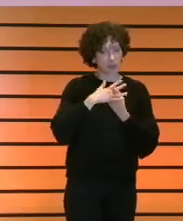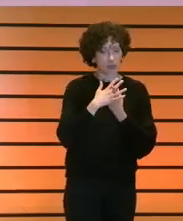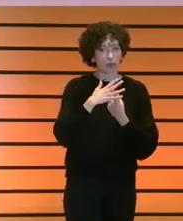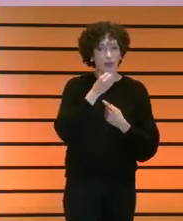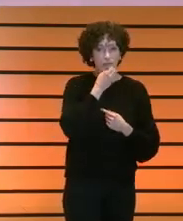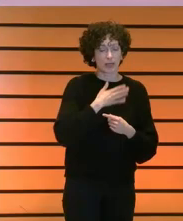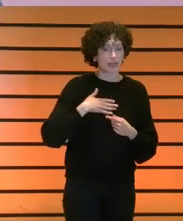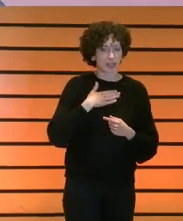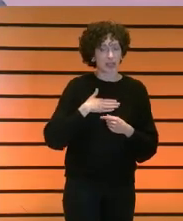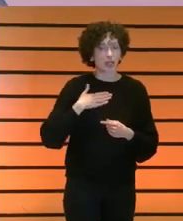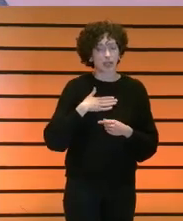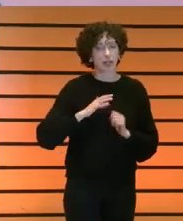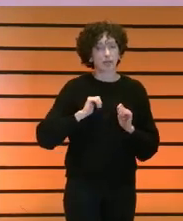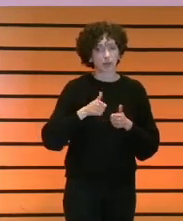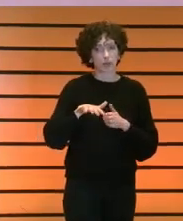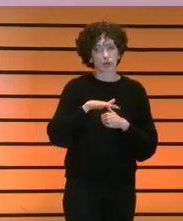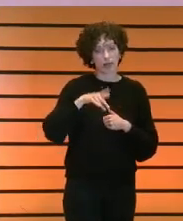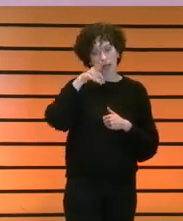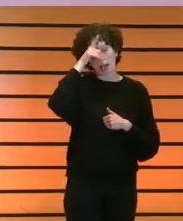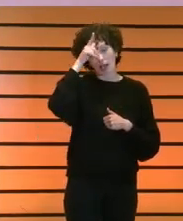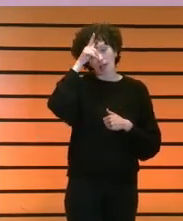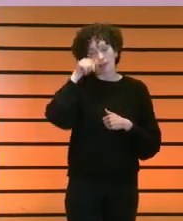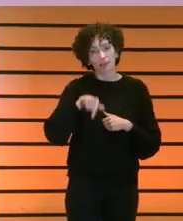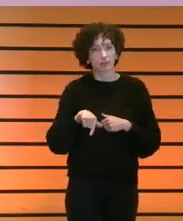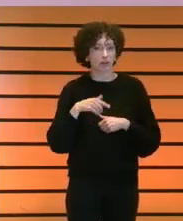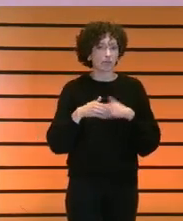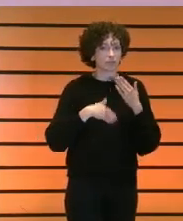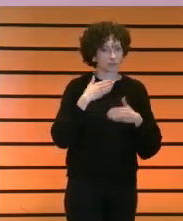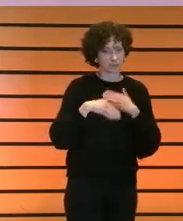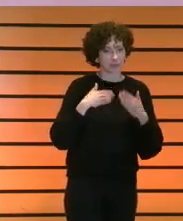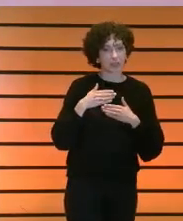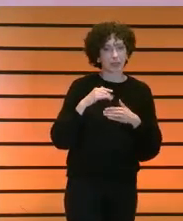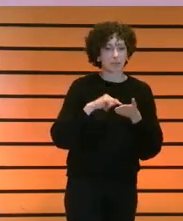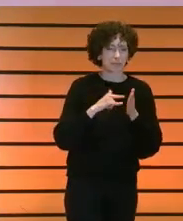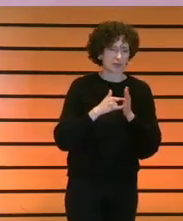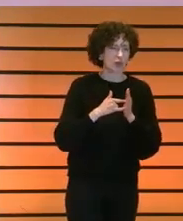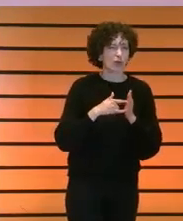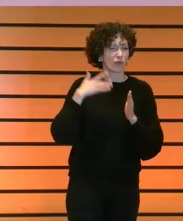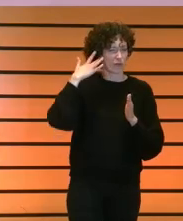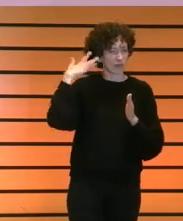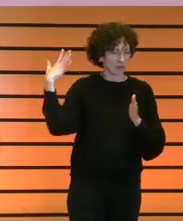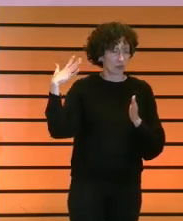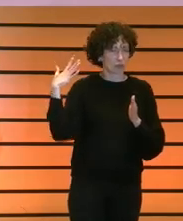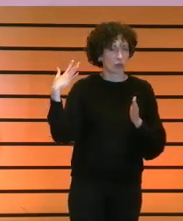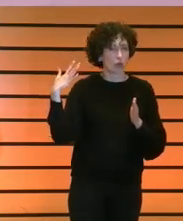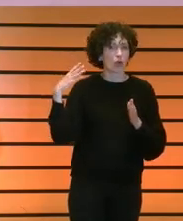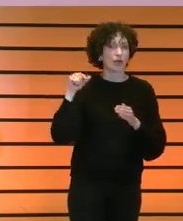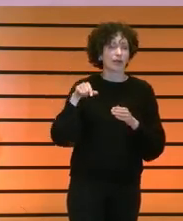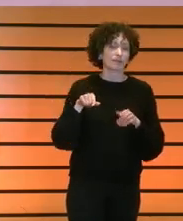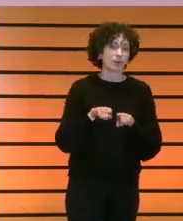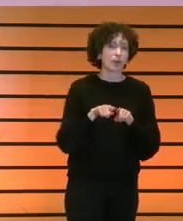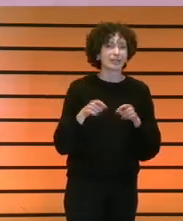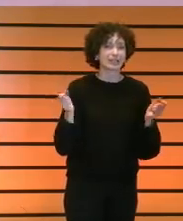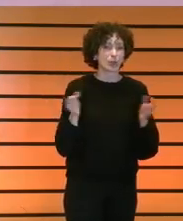más o menos hoy conocemos como Alemania, a través de Otto von Bismarck y demás, esto famoso de, bueno, establecer una especie de seguridad